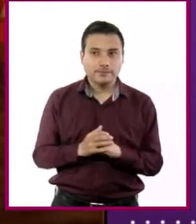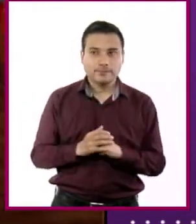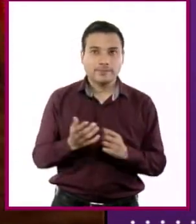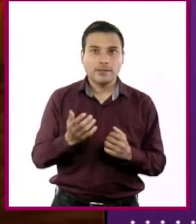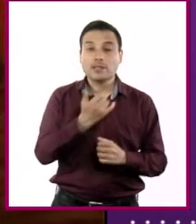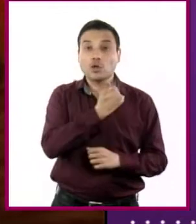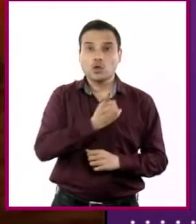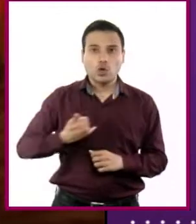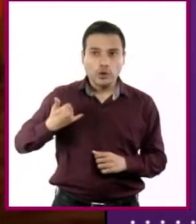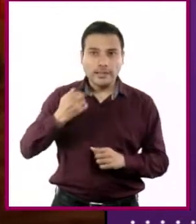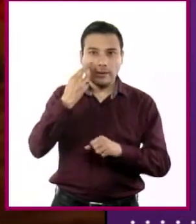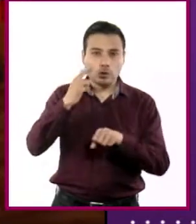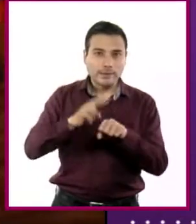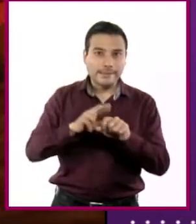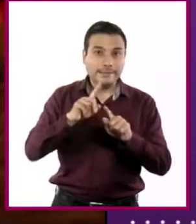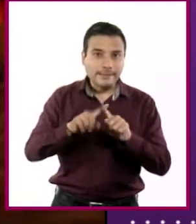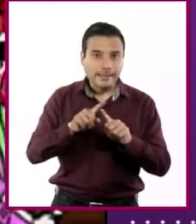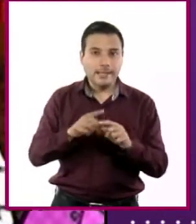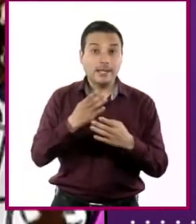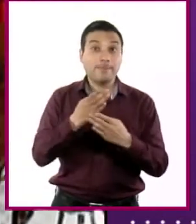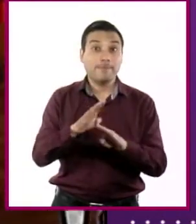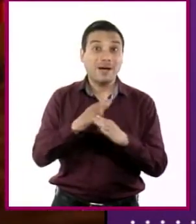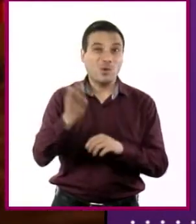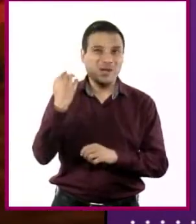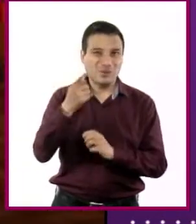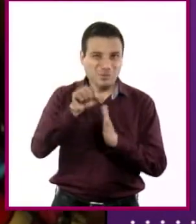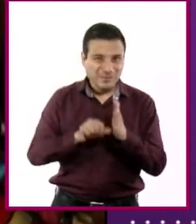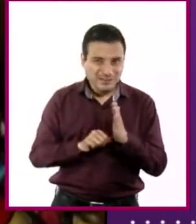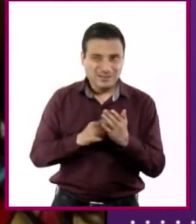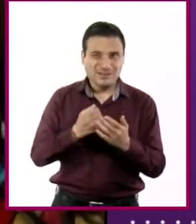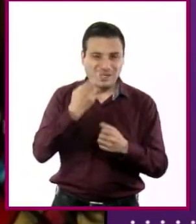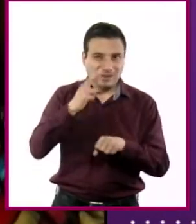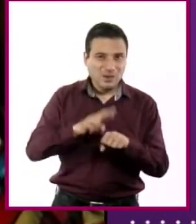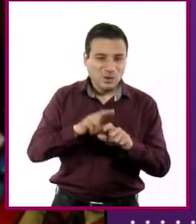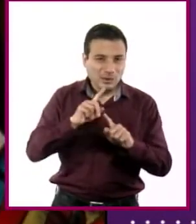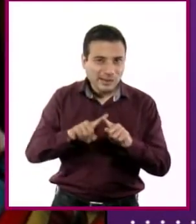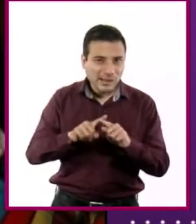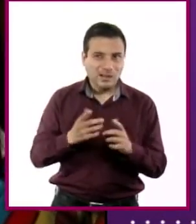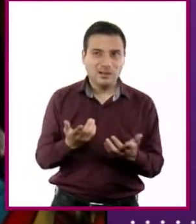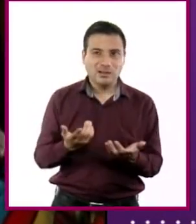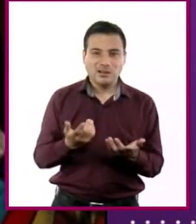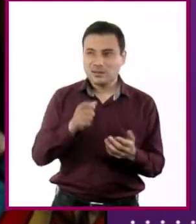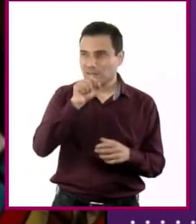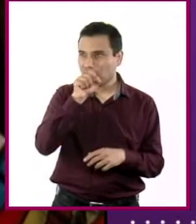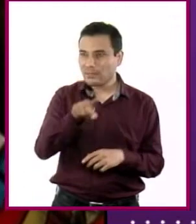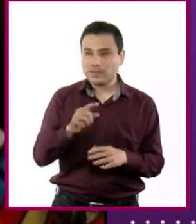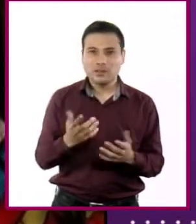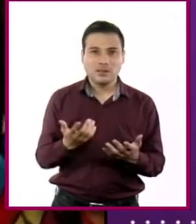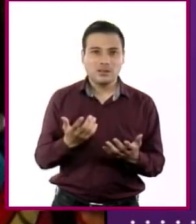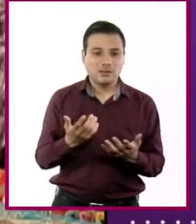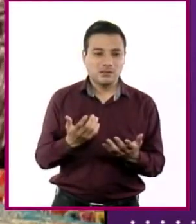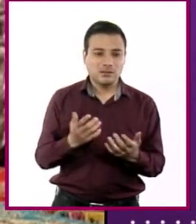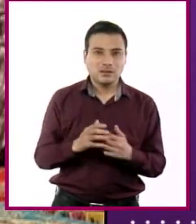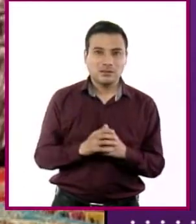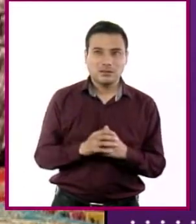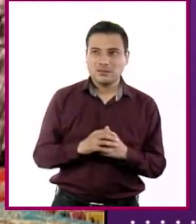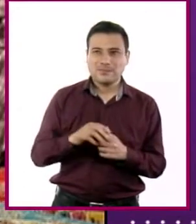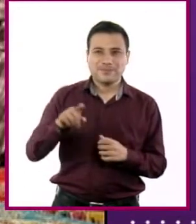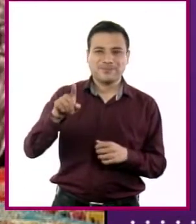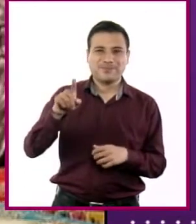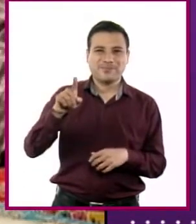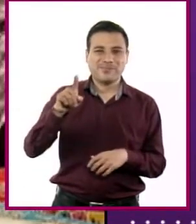ni atrapado a quienes robaron el banco el mes pasado. Y mucho menos sabemos quién raptó a la mascota del